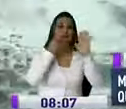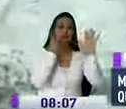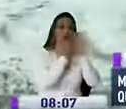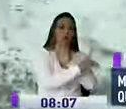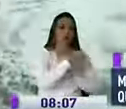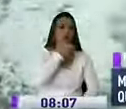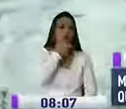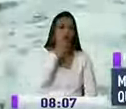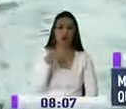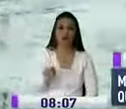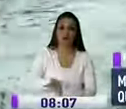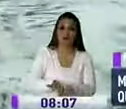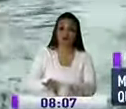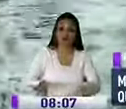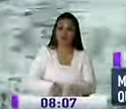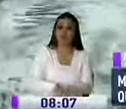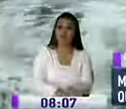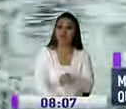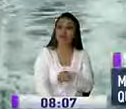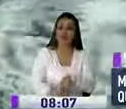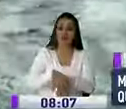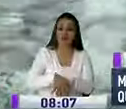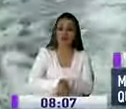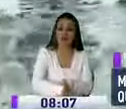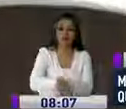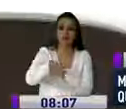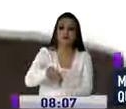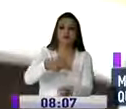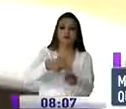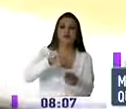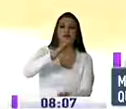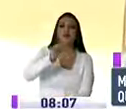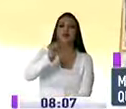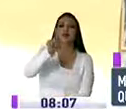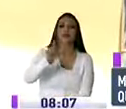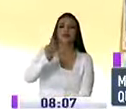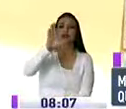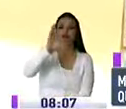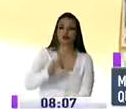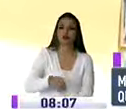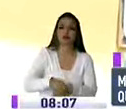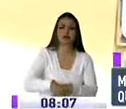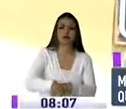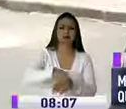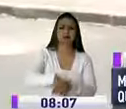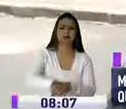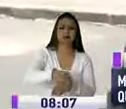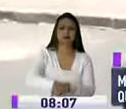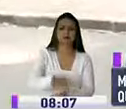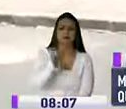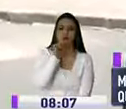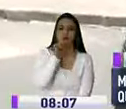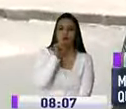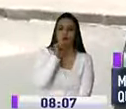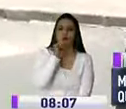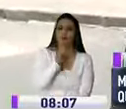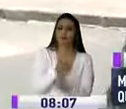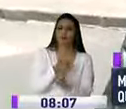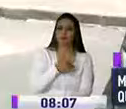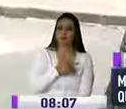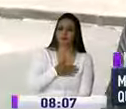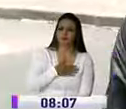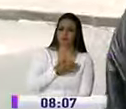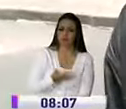trataba de la ruptura de una tubería en la calle Pedro Calixto, que ocasionaba el desperdicio de líquido vital. Claro, es una lástima, pues,